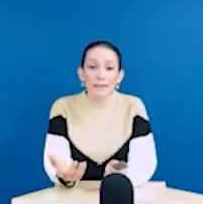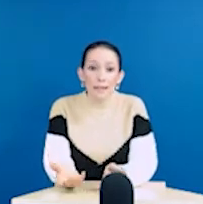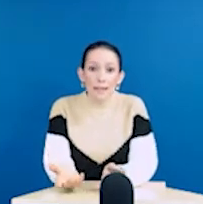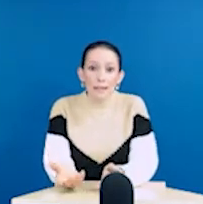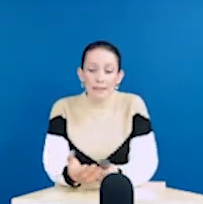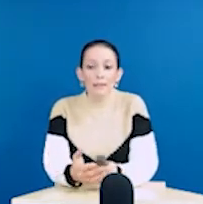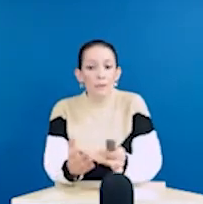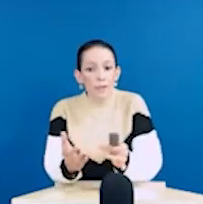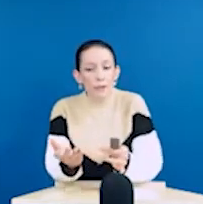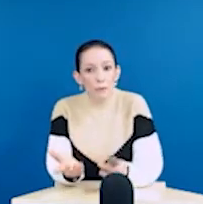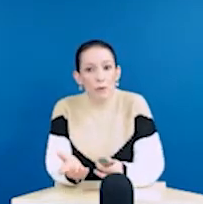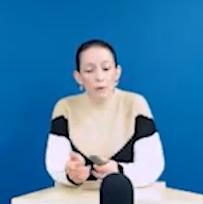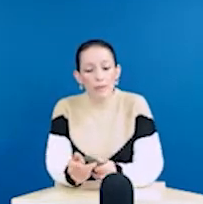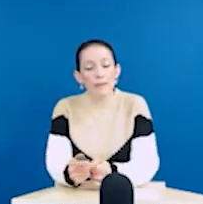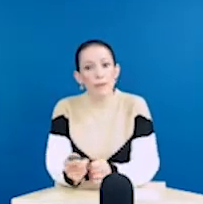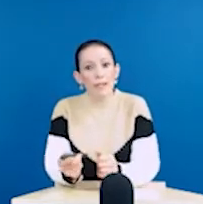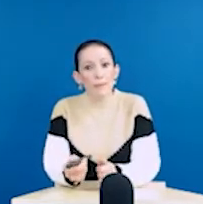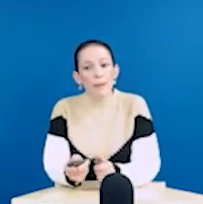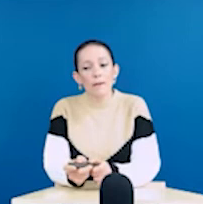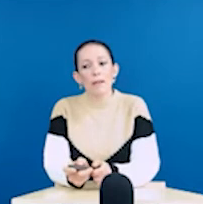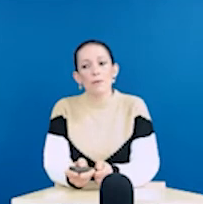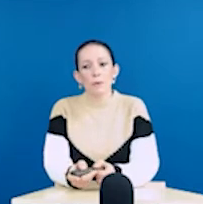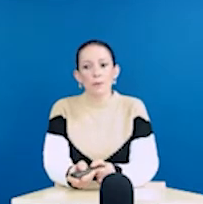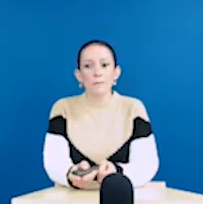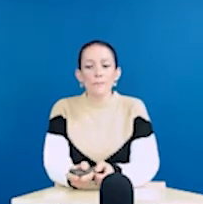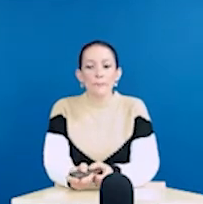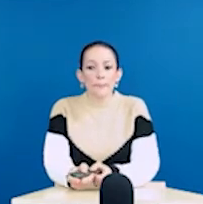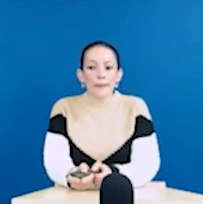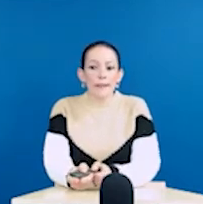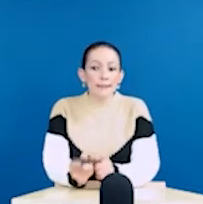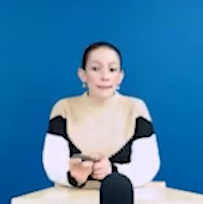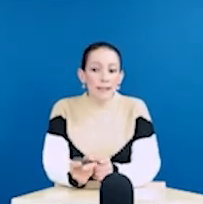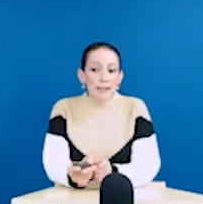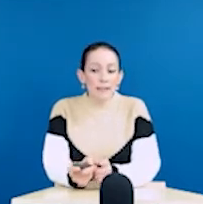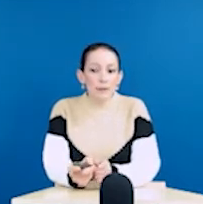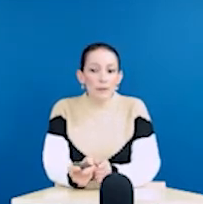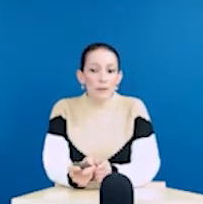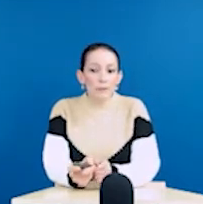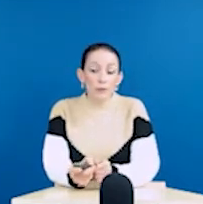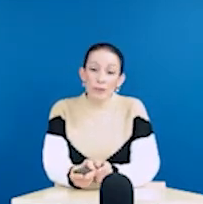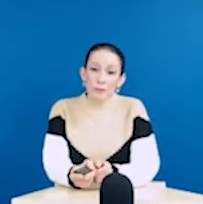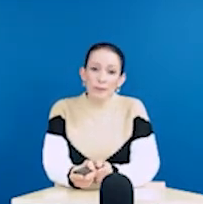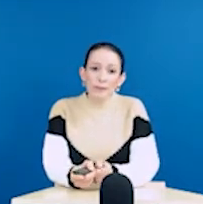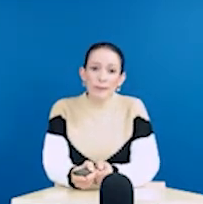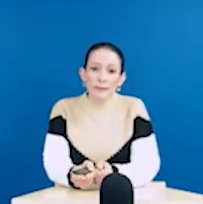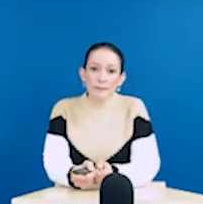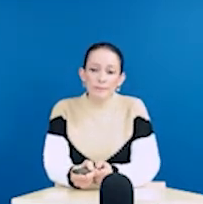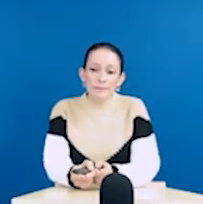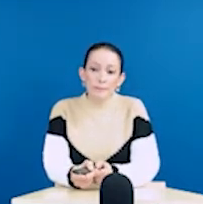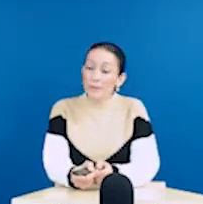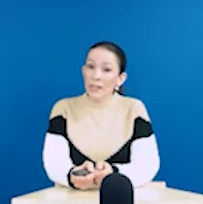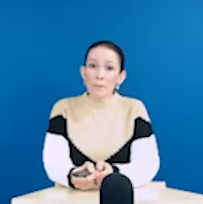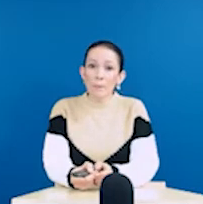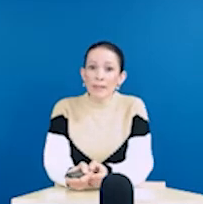es el que está ahí y está sufriendo todo lo que significa esa palabra de dolor. Estas escalas de dolor, nosotros tenemos